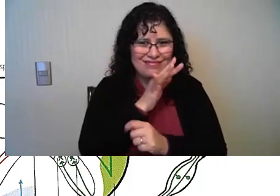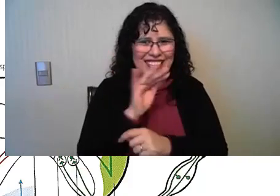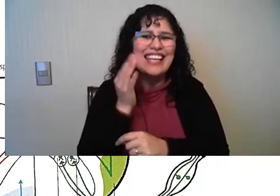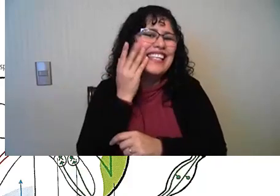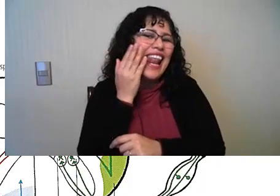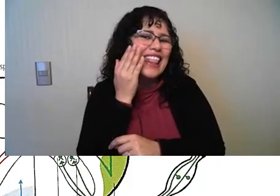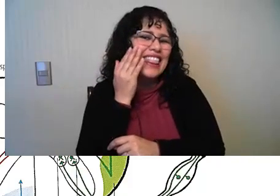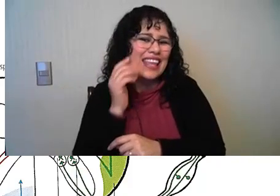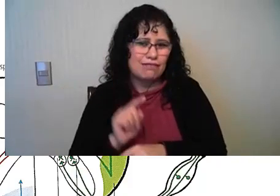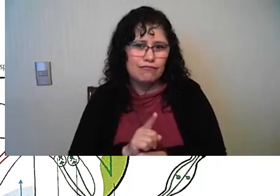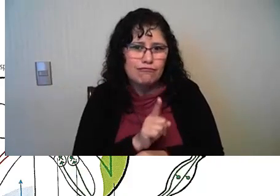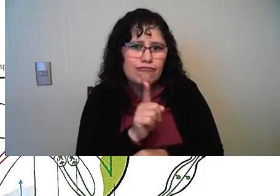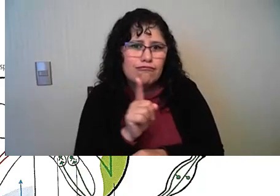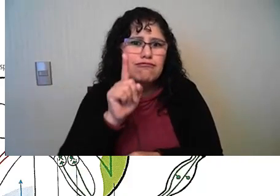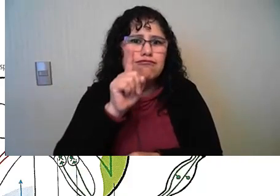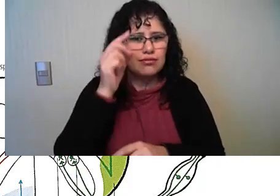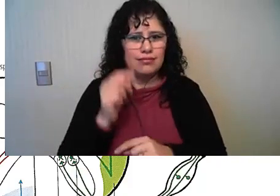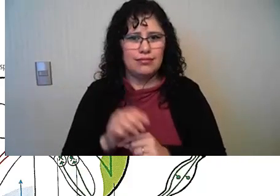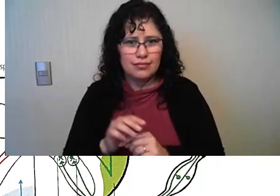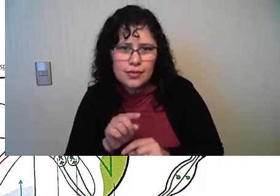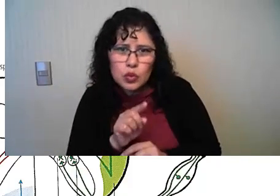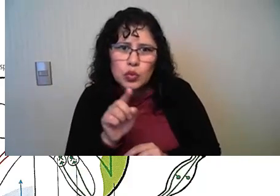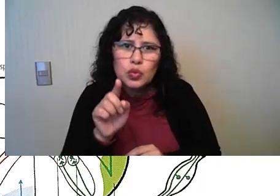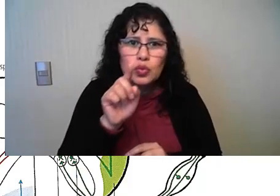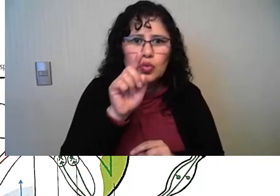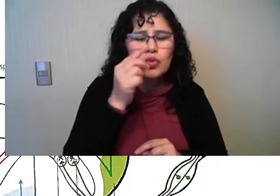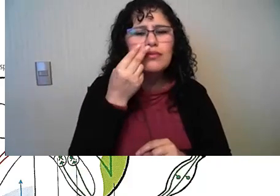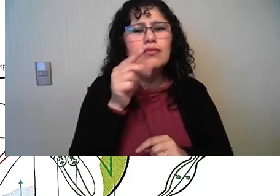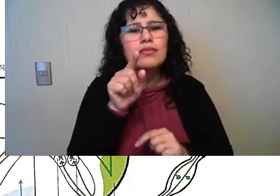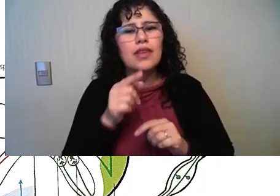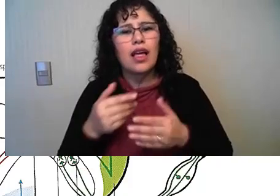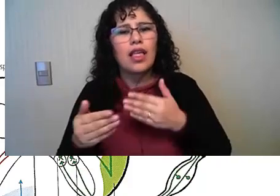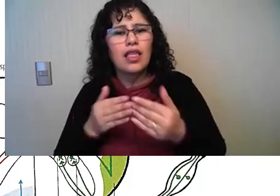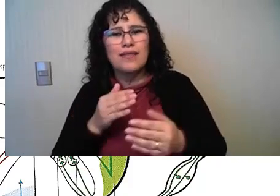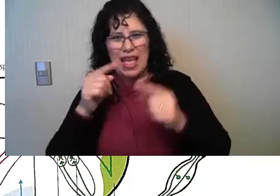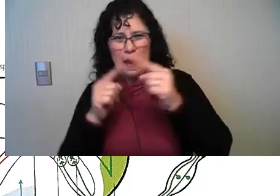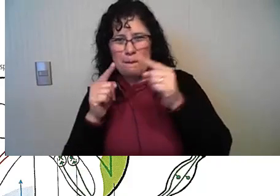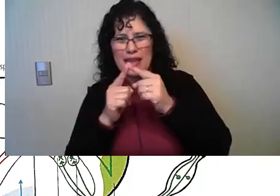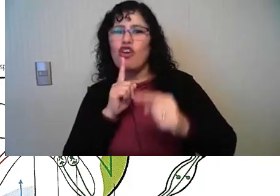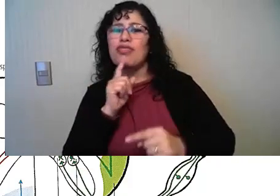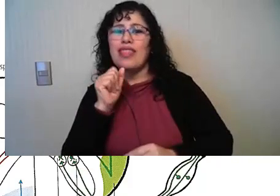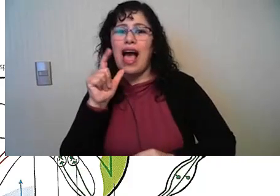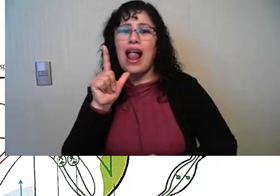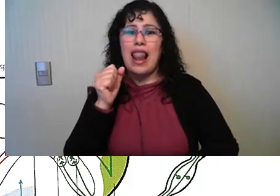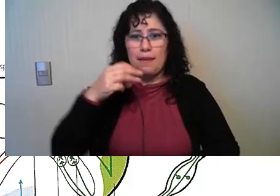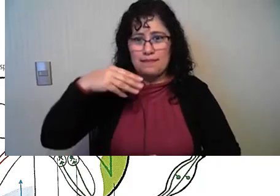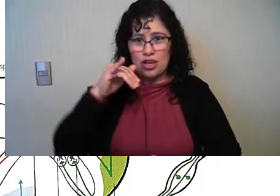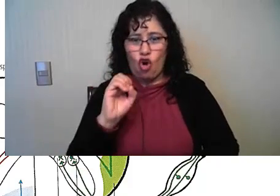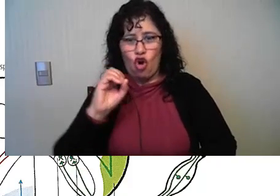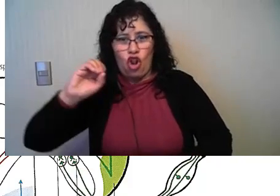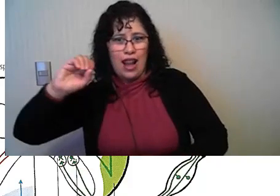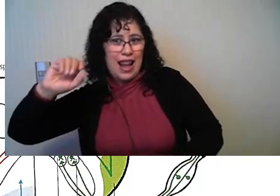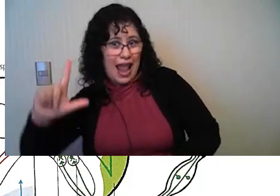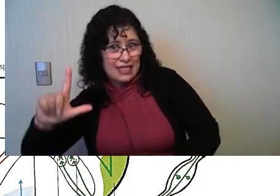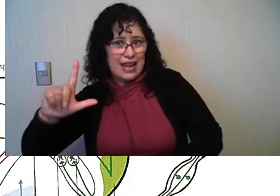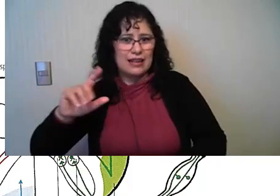pero son estos que están aquí, que estoy marcando yo, los espinotalámicos lateral y este